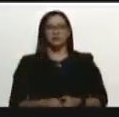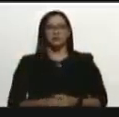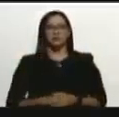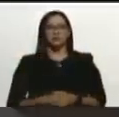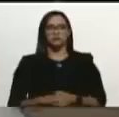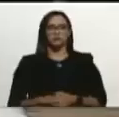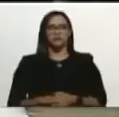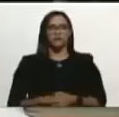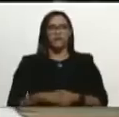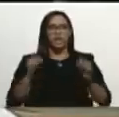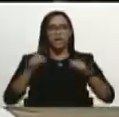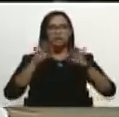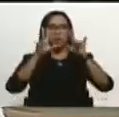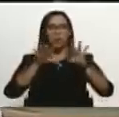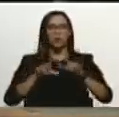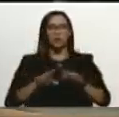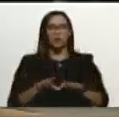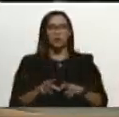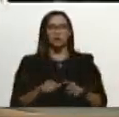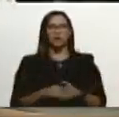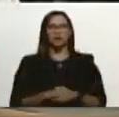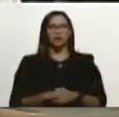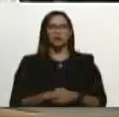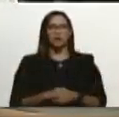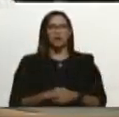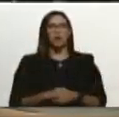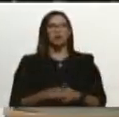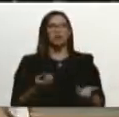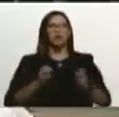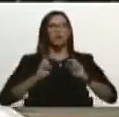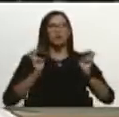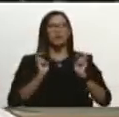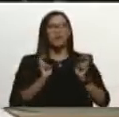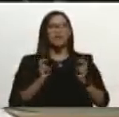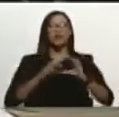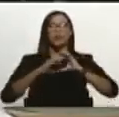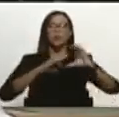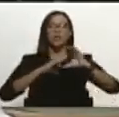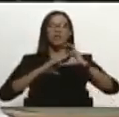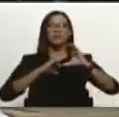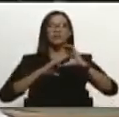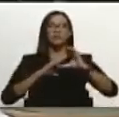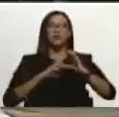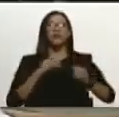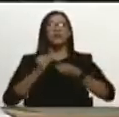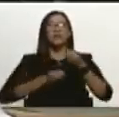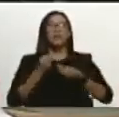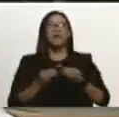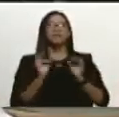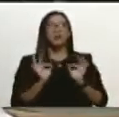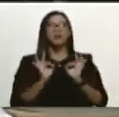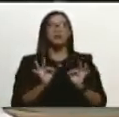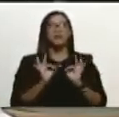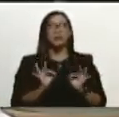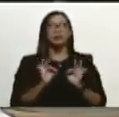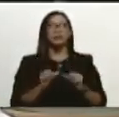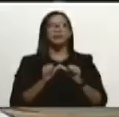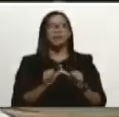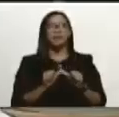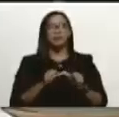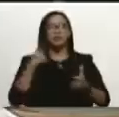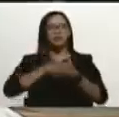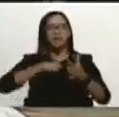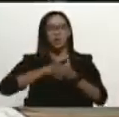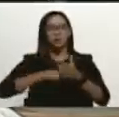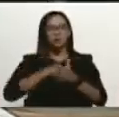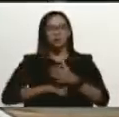dice este comunicado que ha sido publicado precisamente por el titular de la cartera de comunicación y que hace precisamente seguimiento a lo que es esta lucha